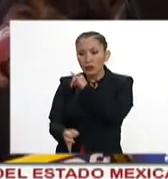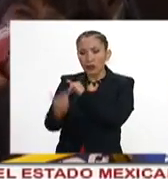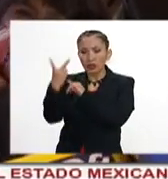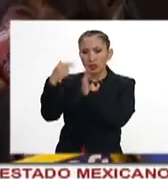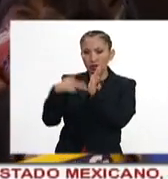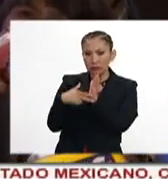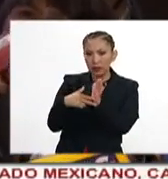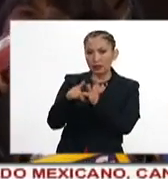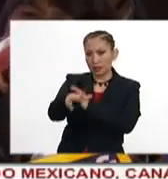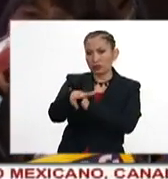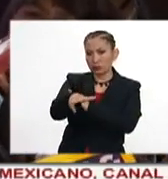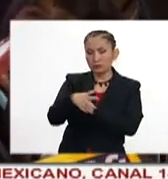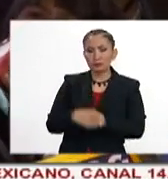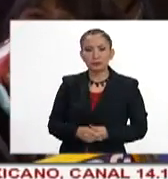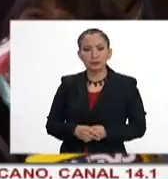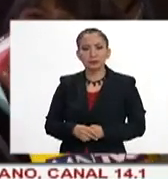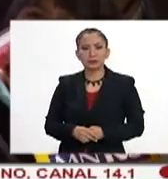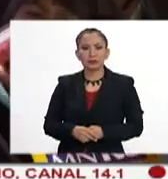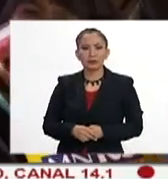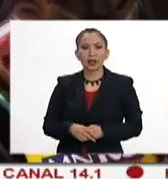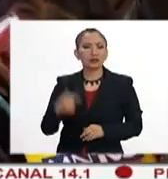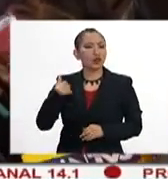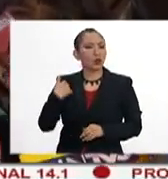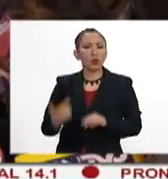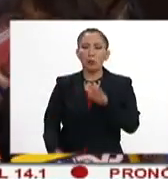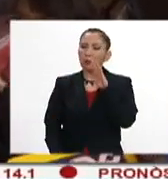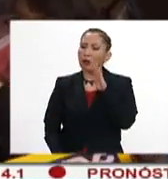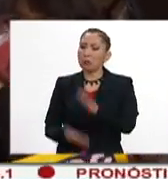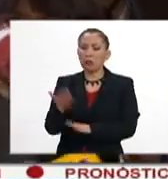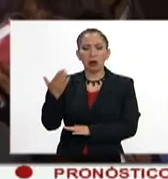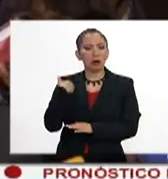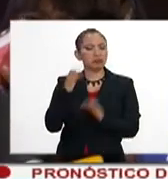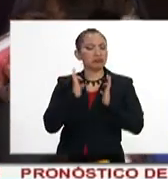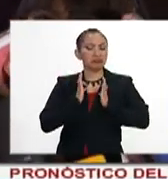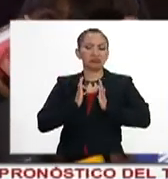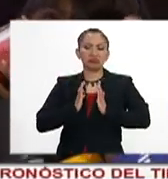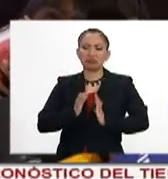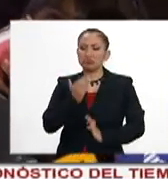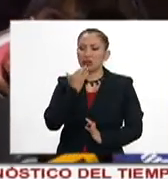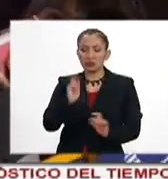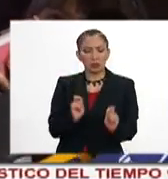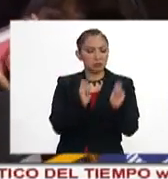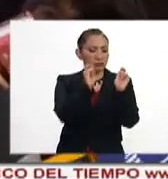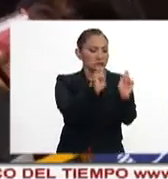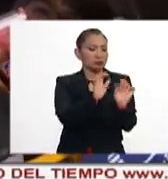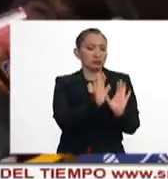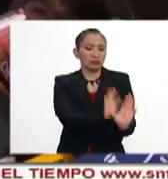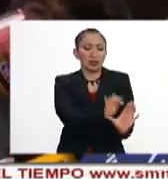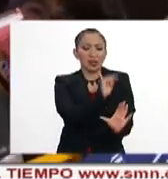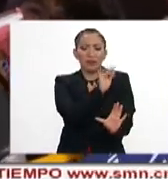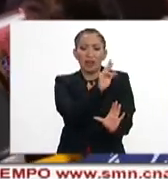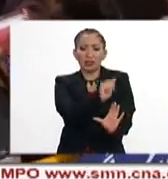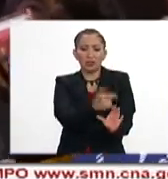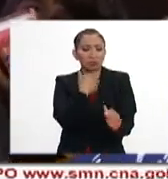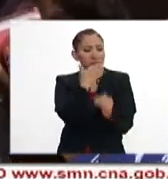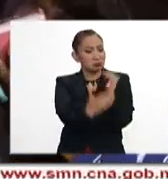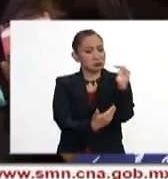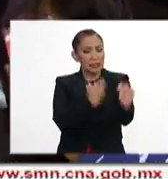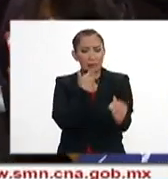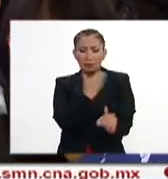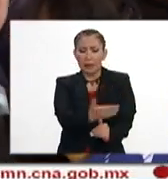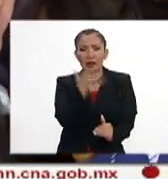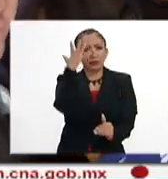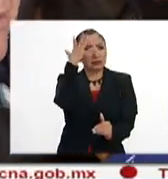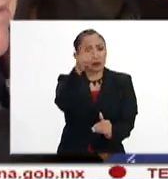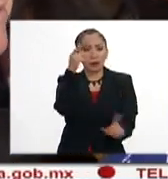del 2018. Entonces me voy con tranquilidad de que voy a dejar a la inflación encaminada